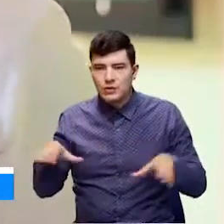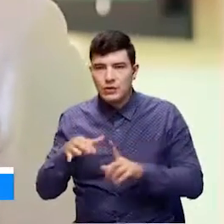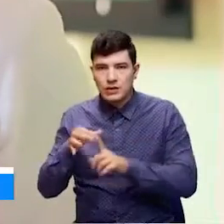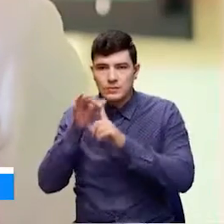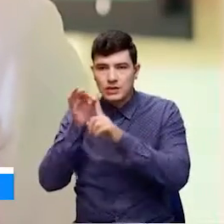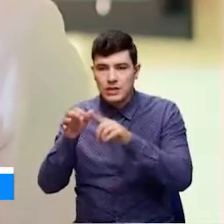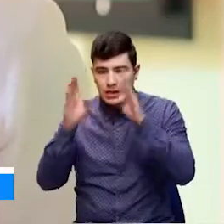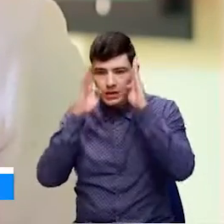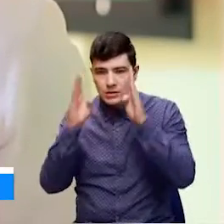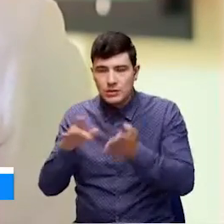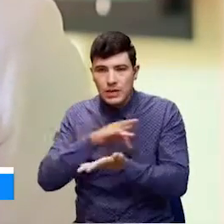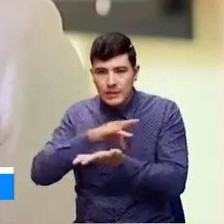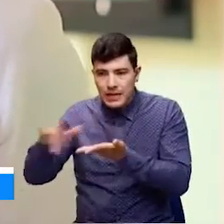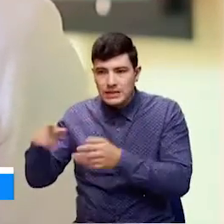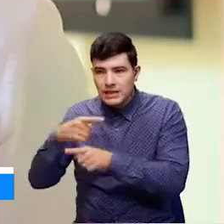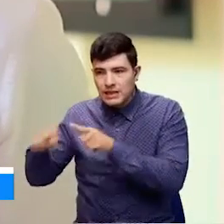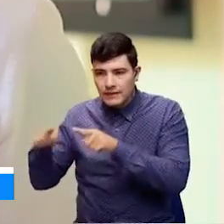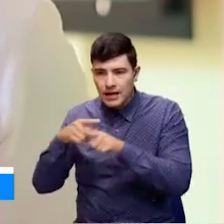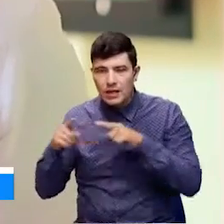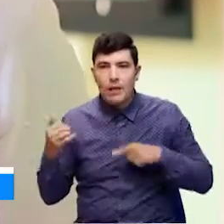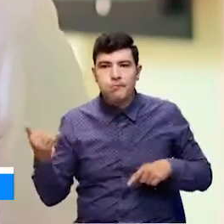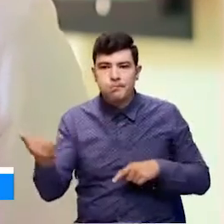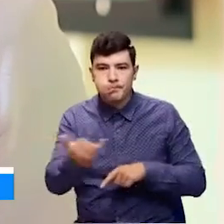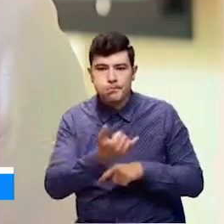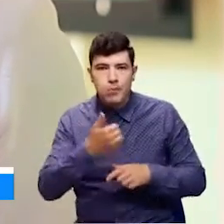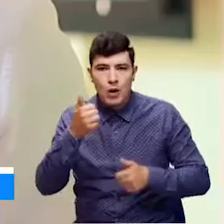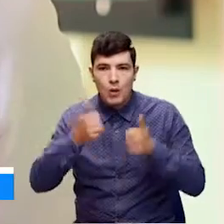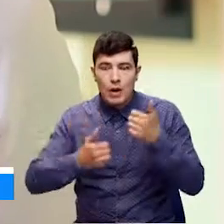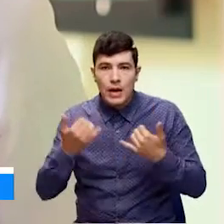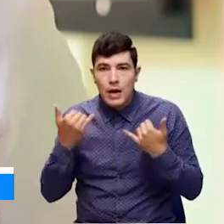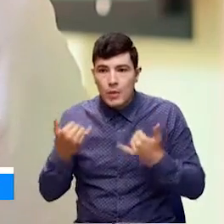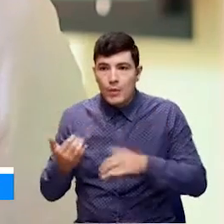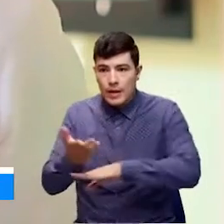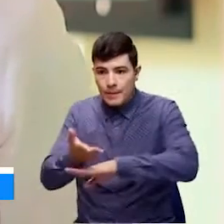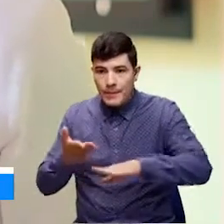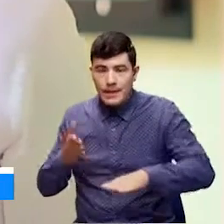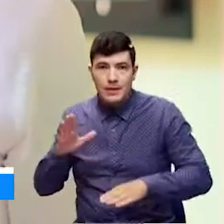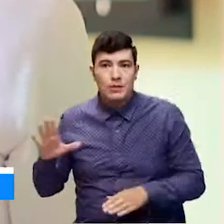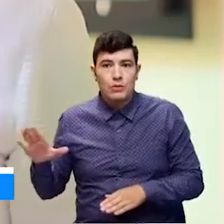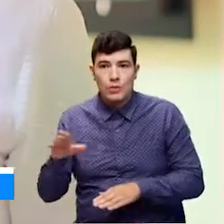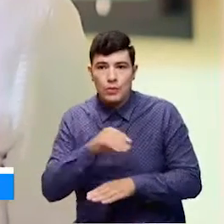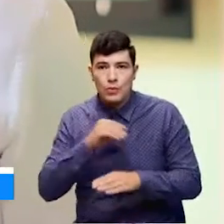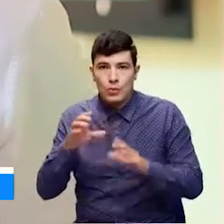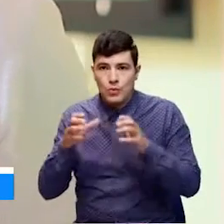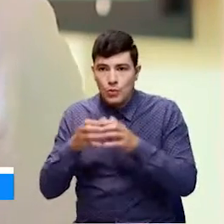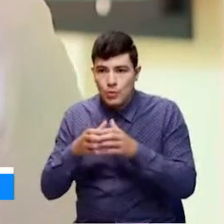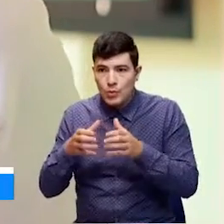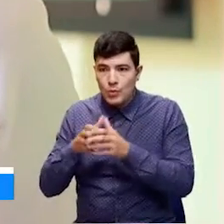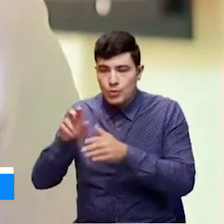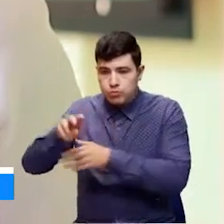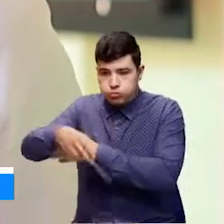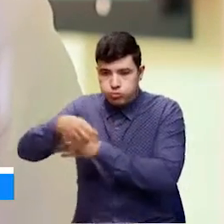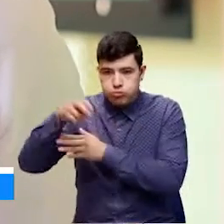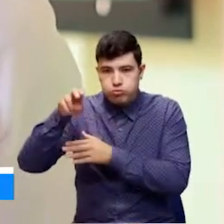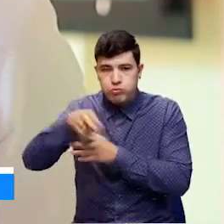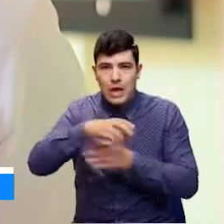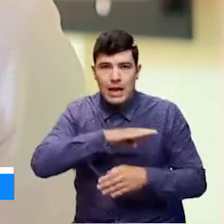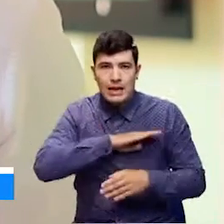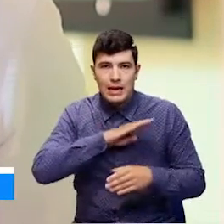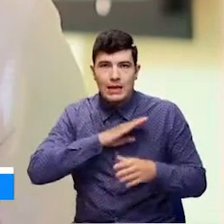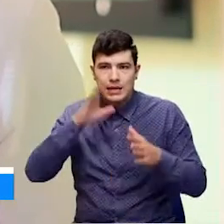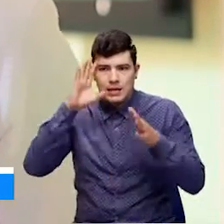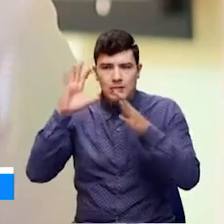las emergencias que están presentando está exigiendo que todos los bancos de maquinaria y que los mismos alcaldes también trabajamos articuladamente